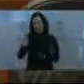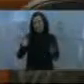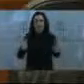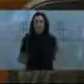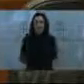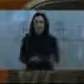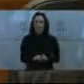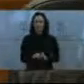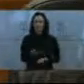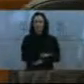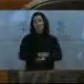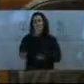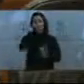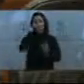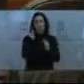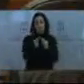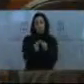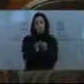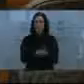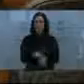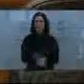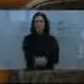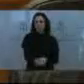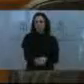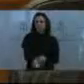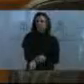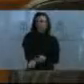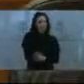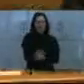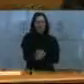de menos valorar a los animales, señoría. Gracias.